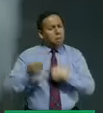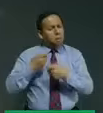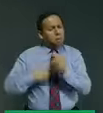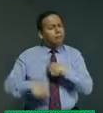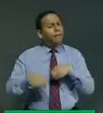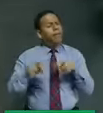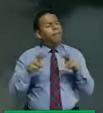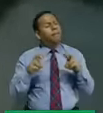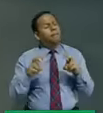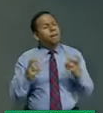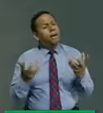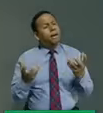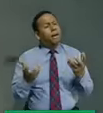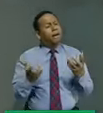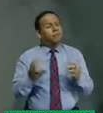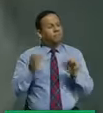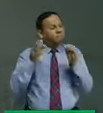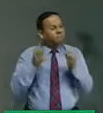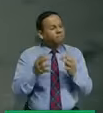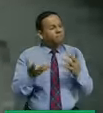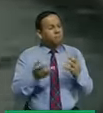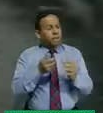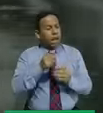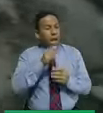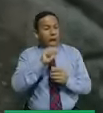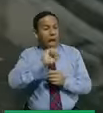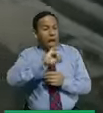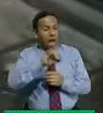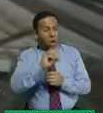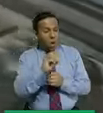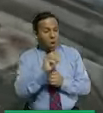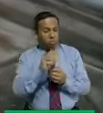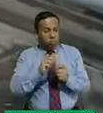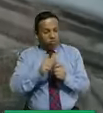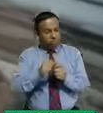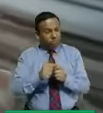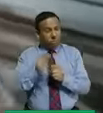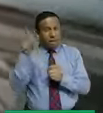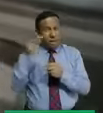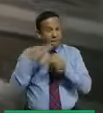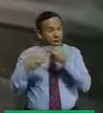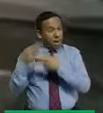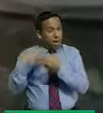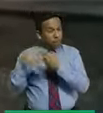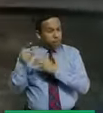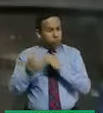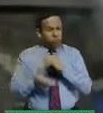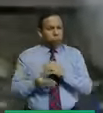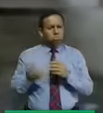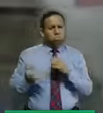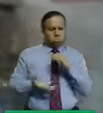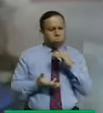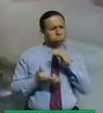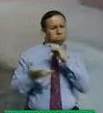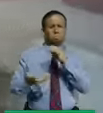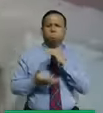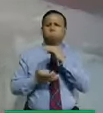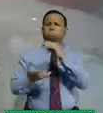de específicamente ajo y en el mercado de transferencia. Recorremos poco a poco